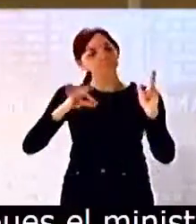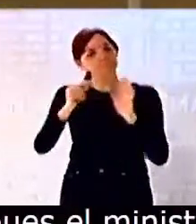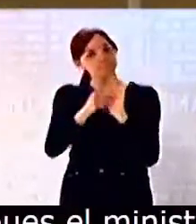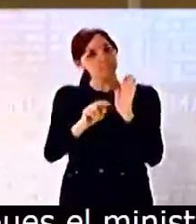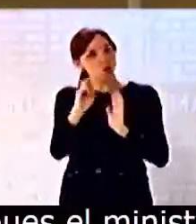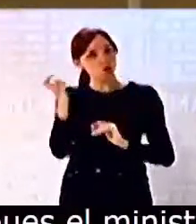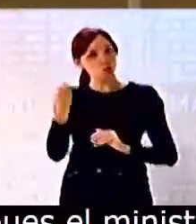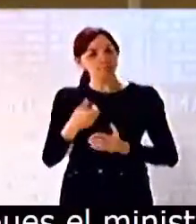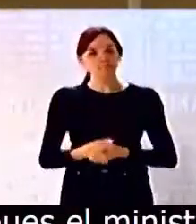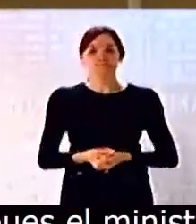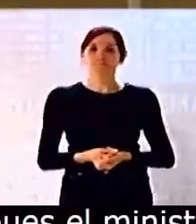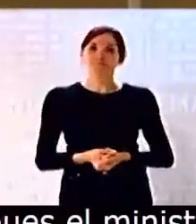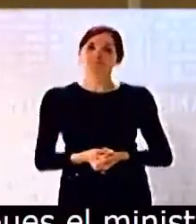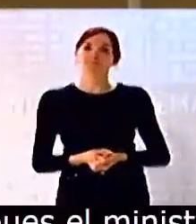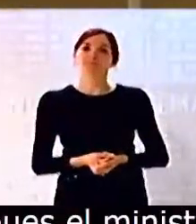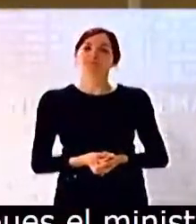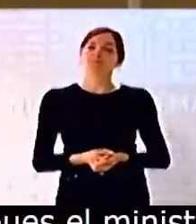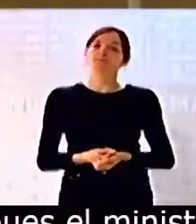medidas.